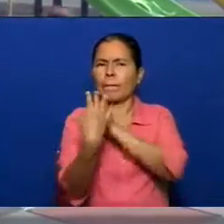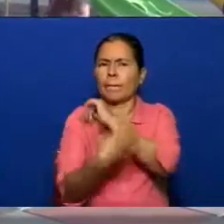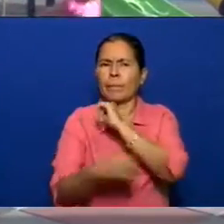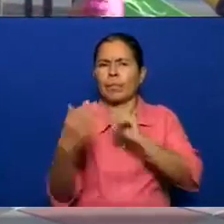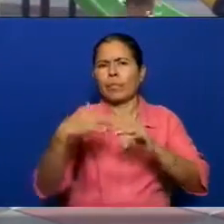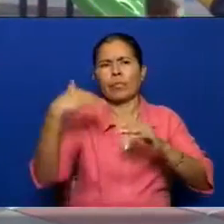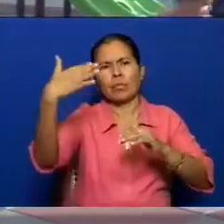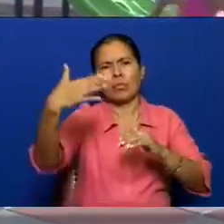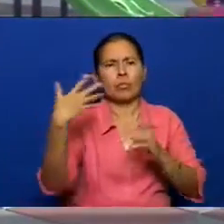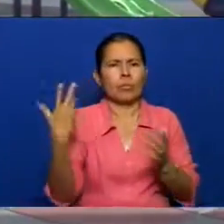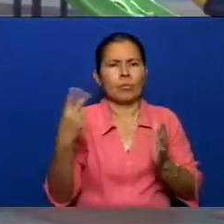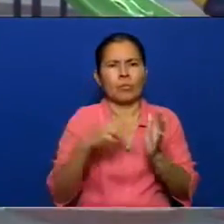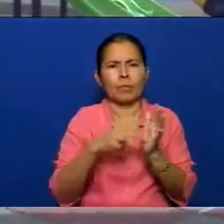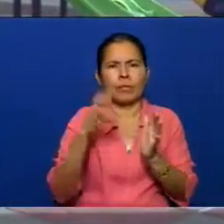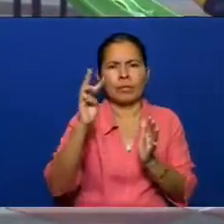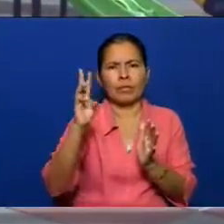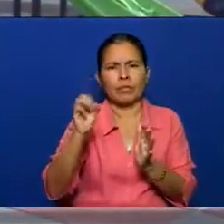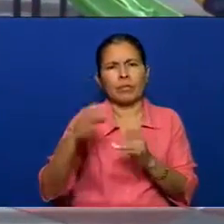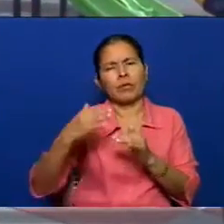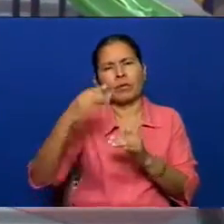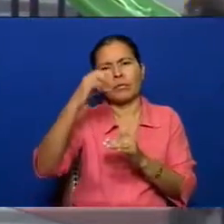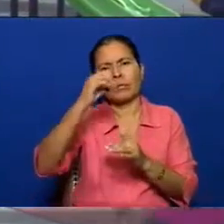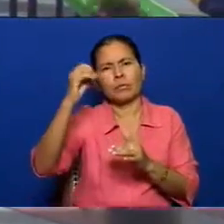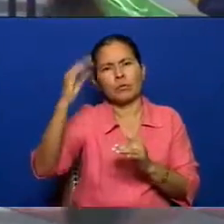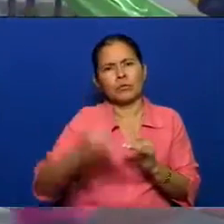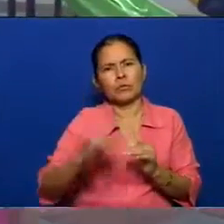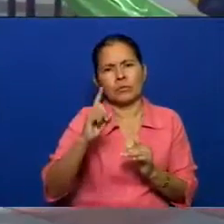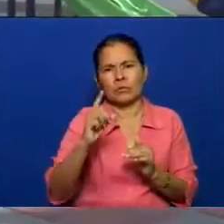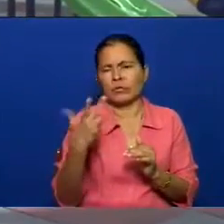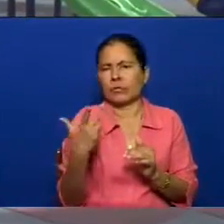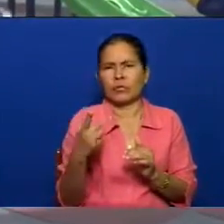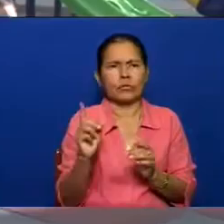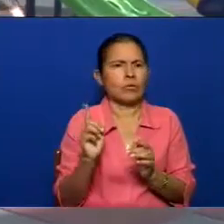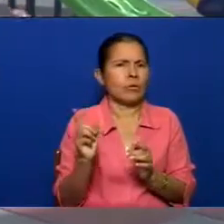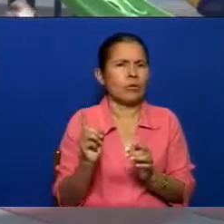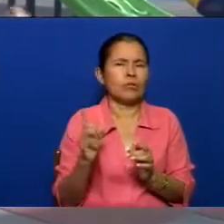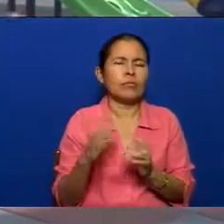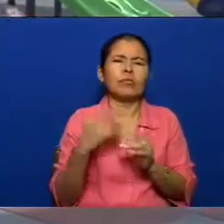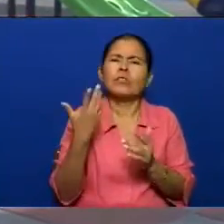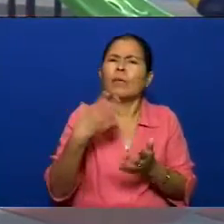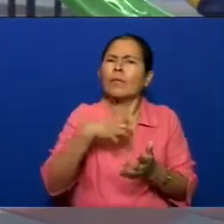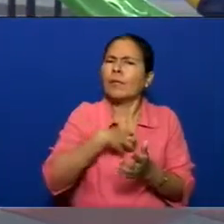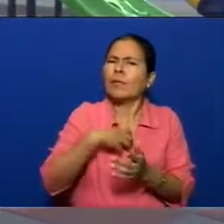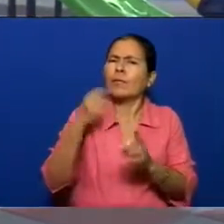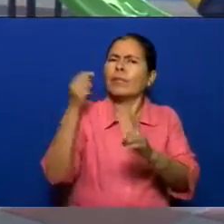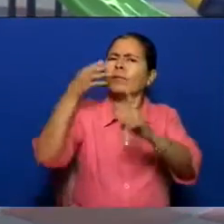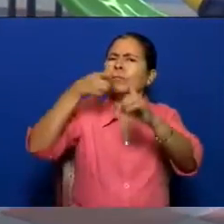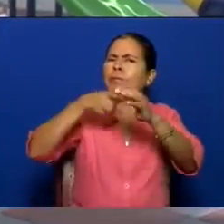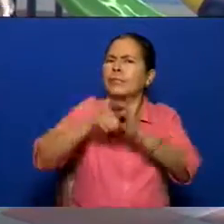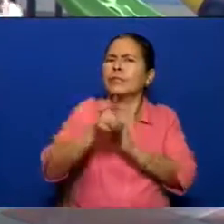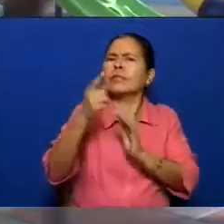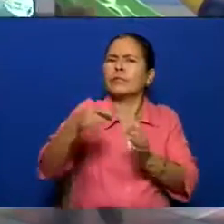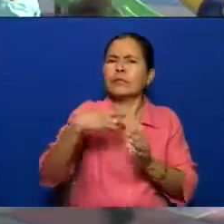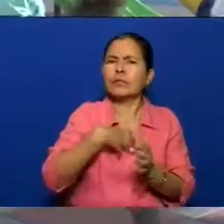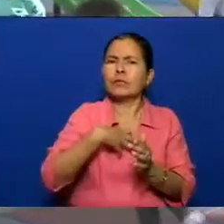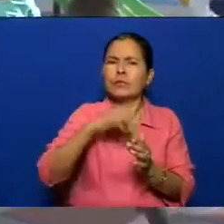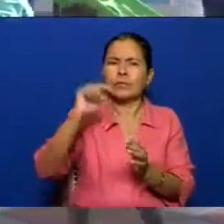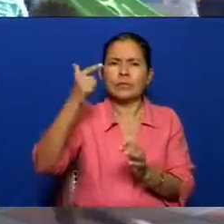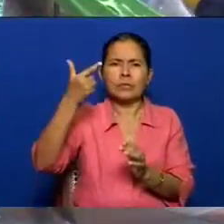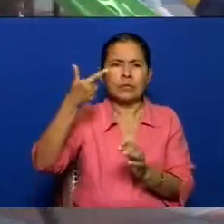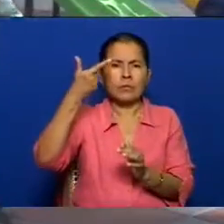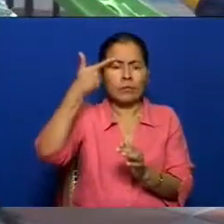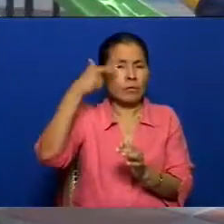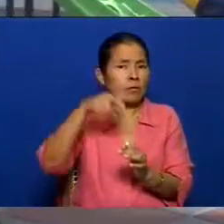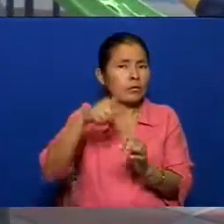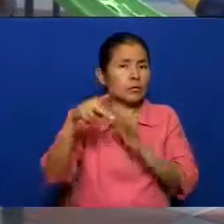reduzca a 18. El país decide cuáles son las metas que se plantean los países, cuál es la agenda que van a seguir los países, cómo vamos